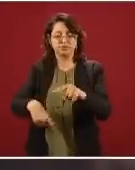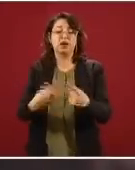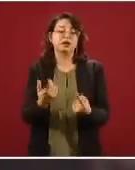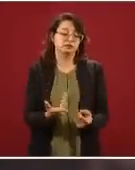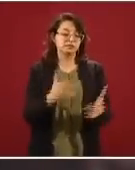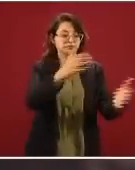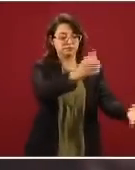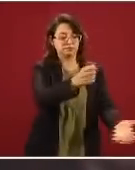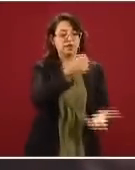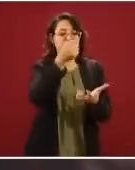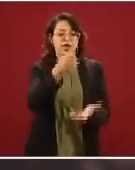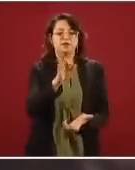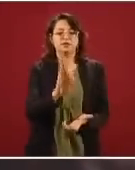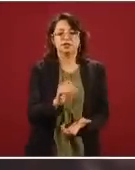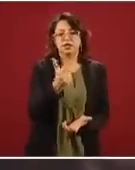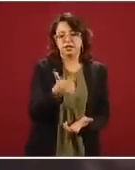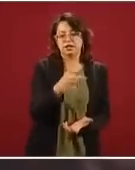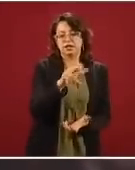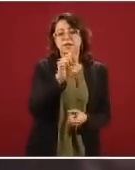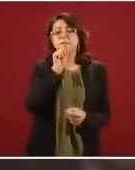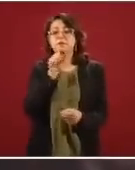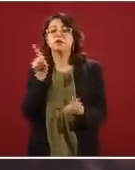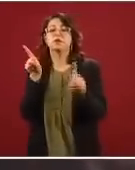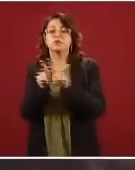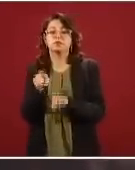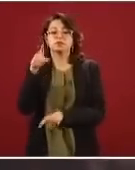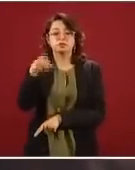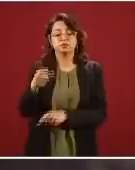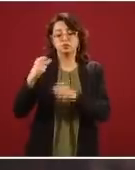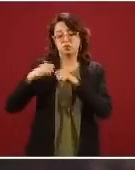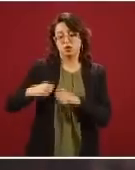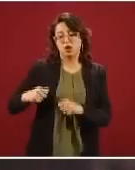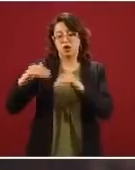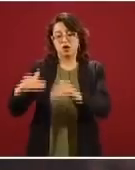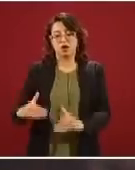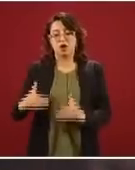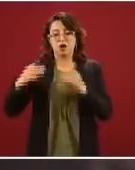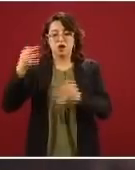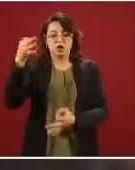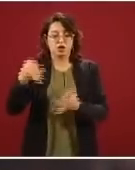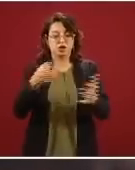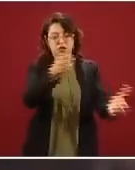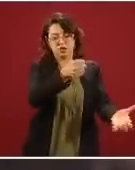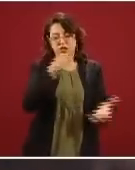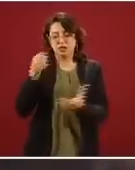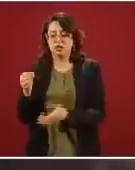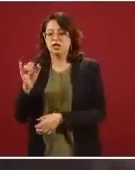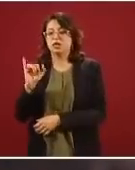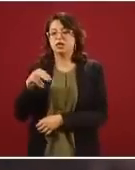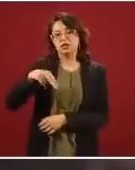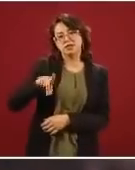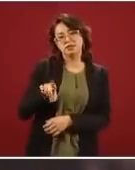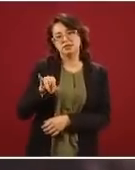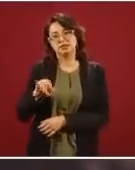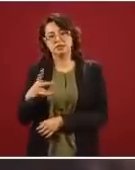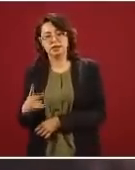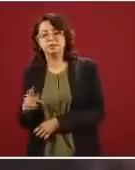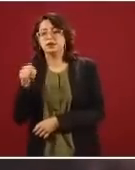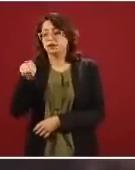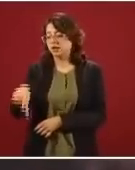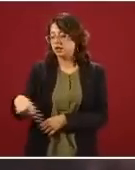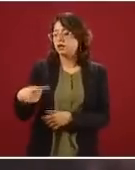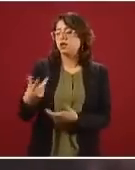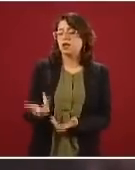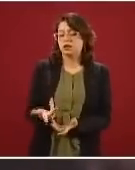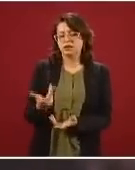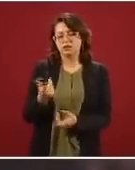de la República, pero también vienen del Poder Judicial. Estas cuentas llegan al INDEP vemos si son bienes asegurados, si son